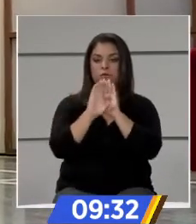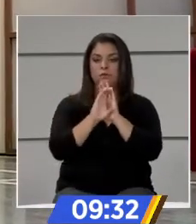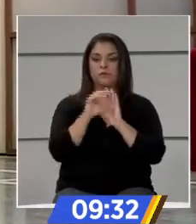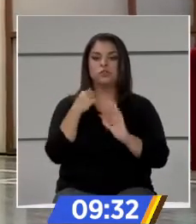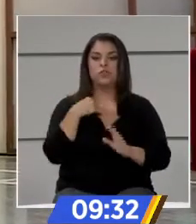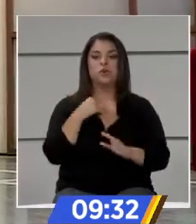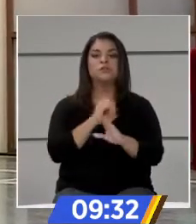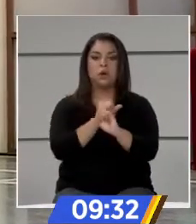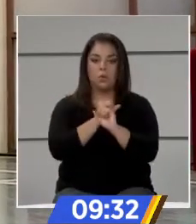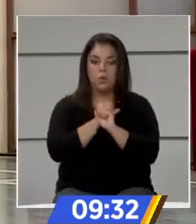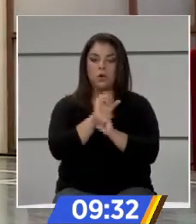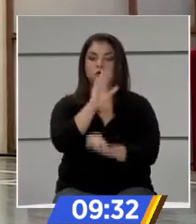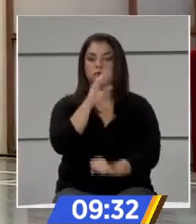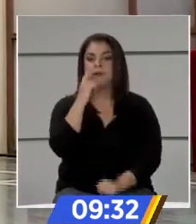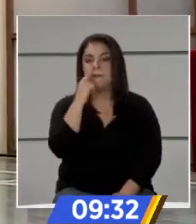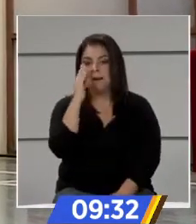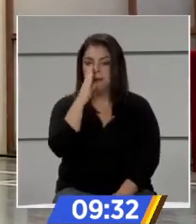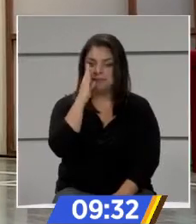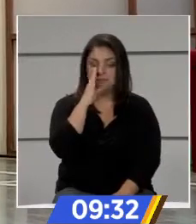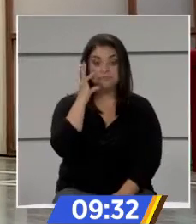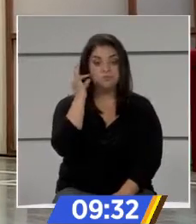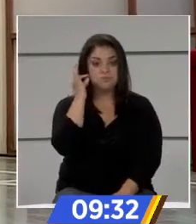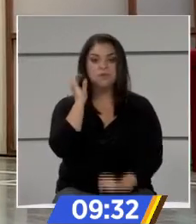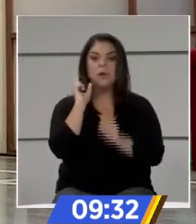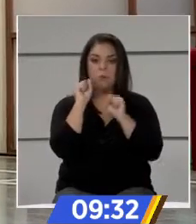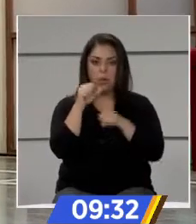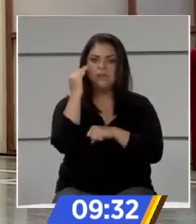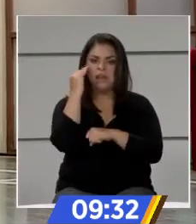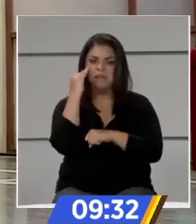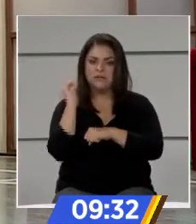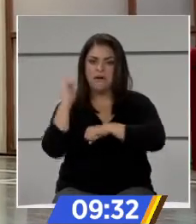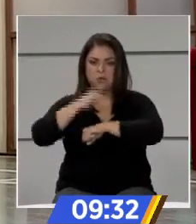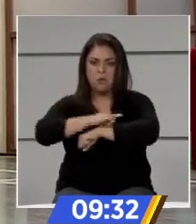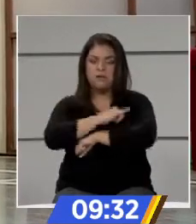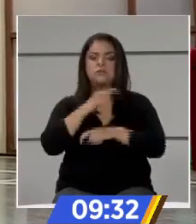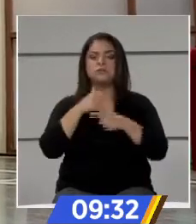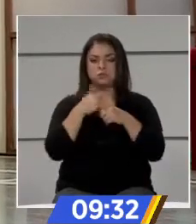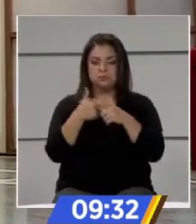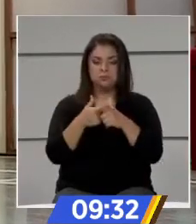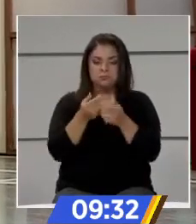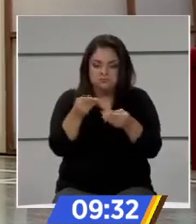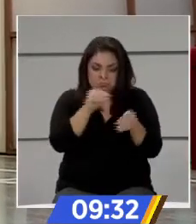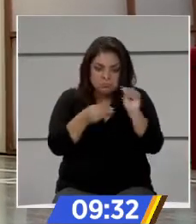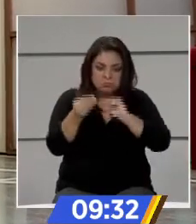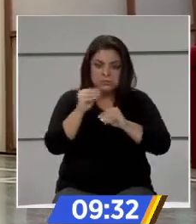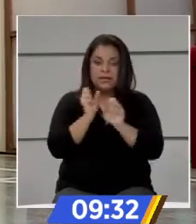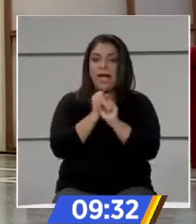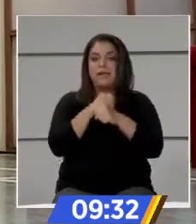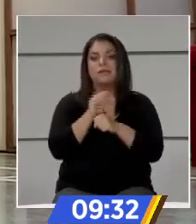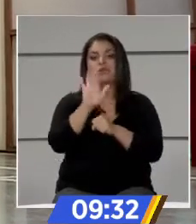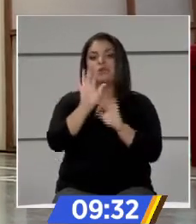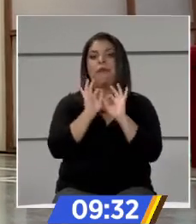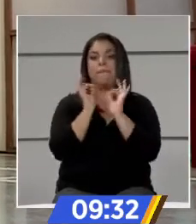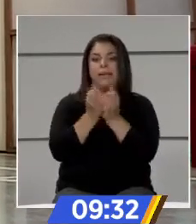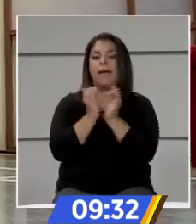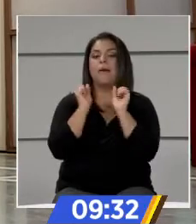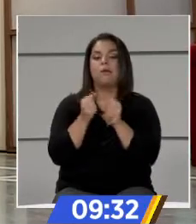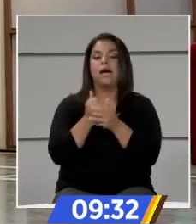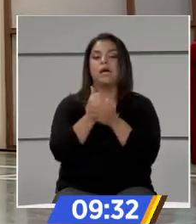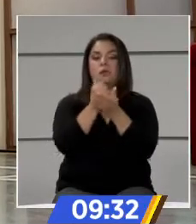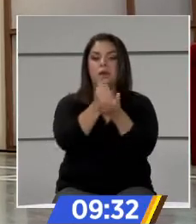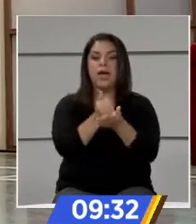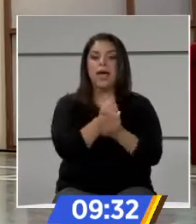bonito! ...saben hacer avioncitos. Entonces, que ahí les enseñen a los niños a hacer avioncitos a la manera familiar que ellos conocen, ¿verdad? Porque